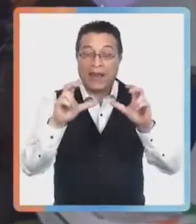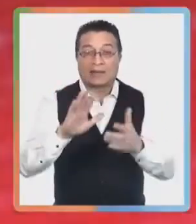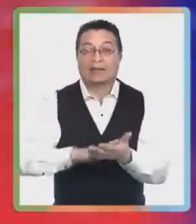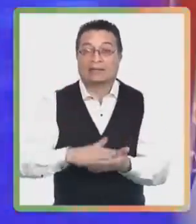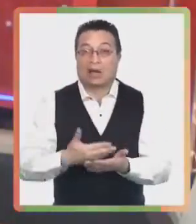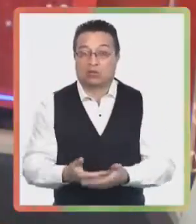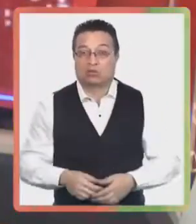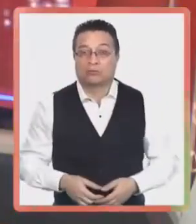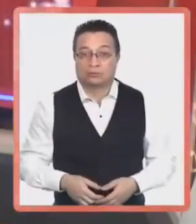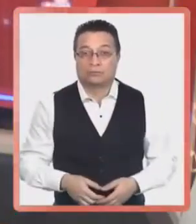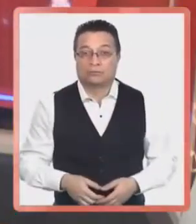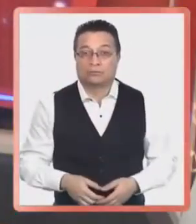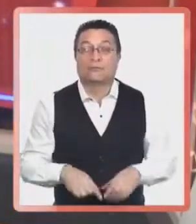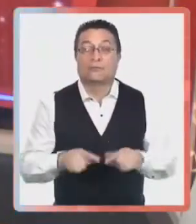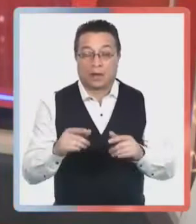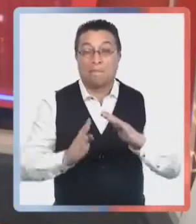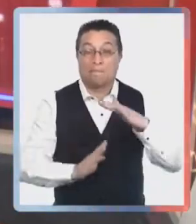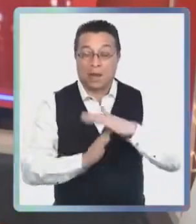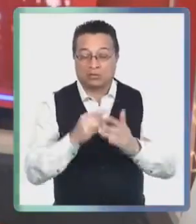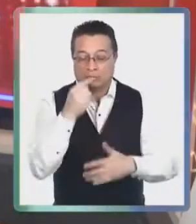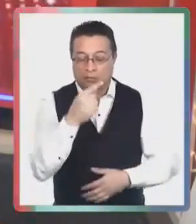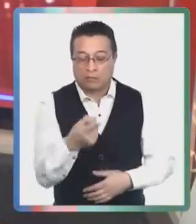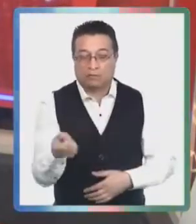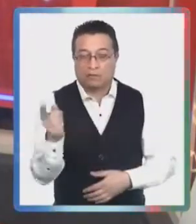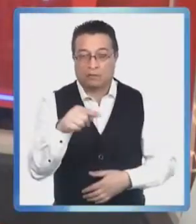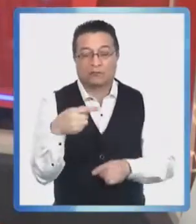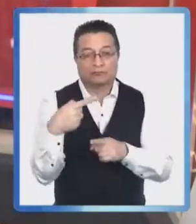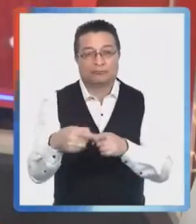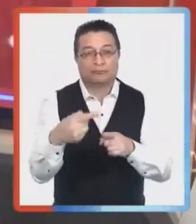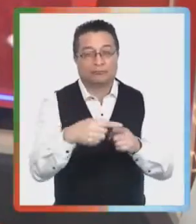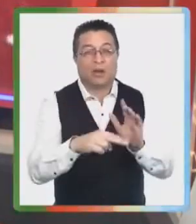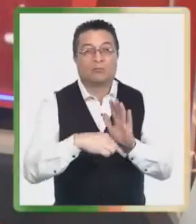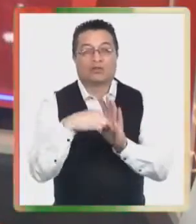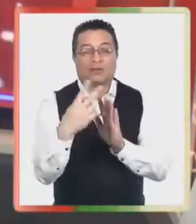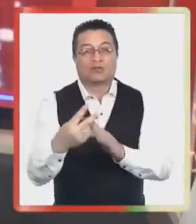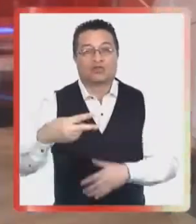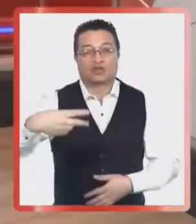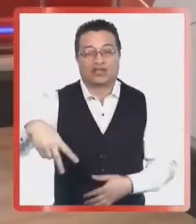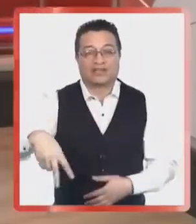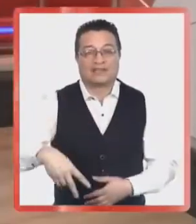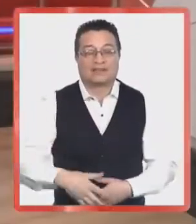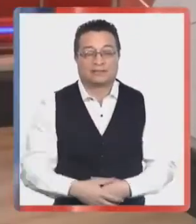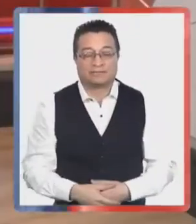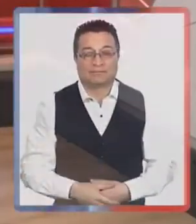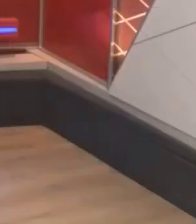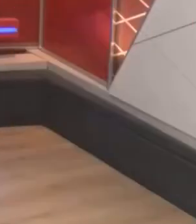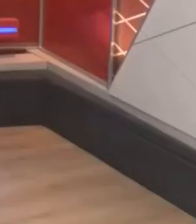sanitaria. Nos vamos a la pausa, regresamos de inmediato con más Portavoz Noticias. Ya volvemos.